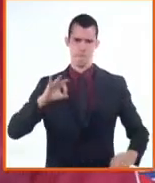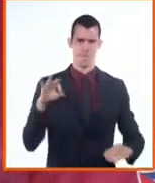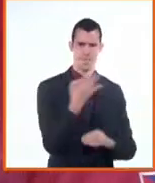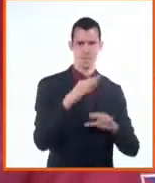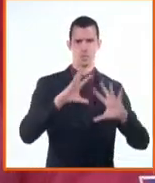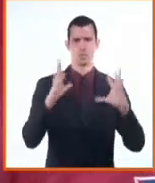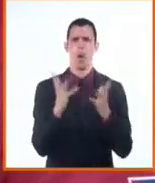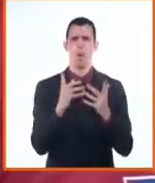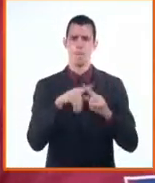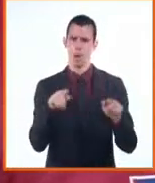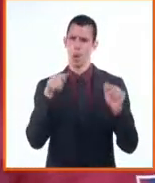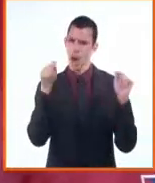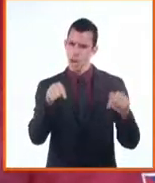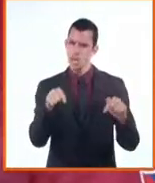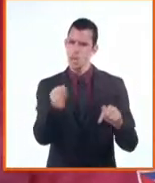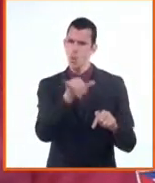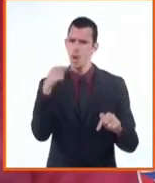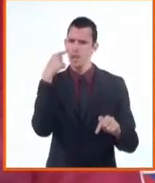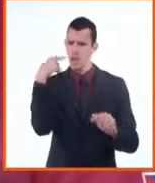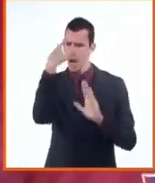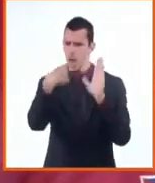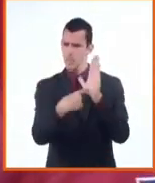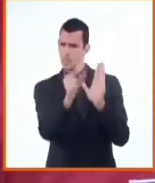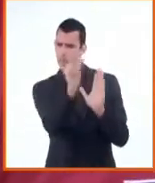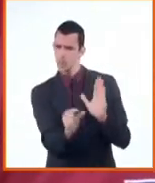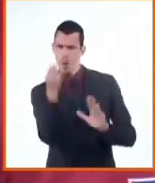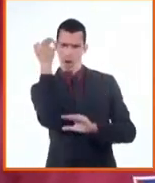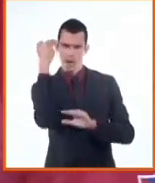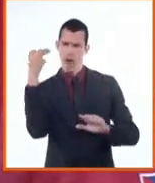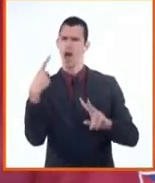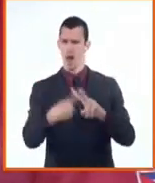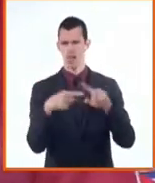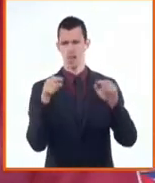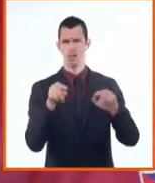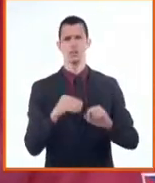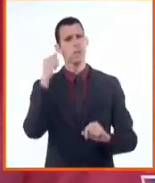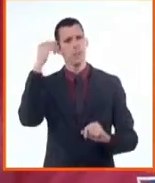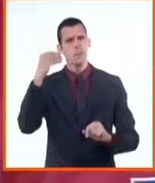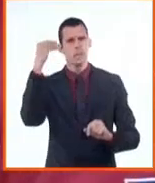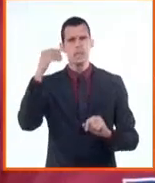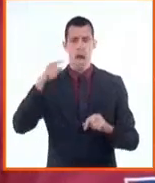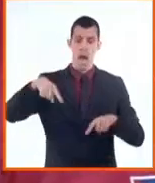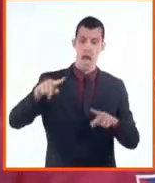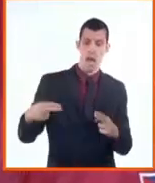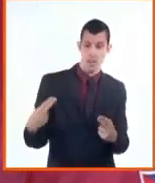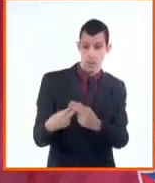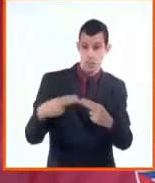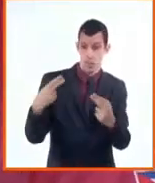los grandes ligas y creo que va a ser muy parecido el picheo para esa esa competencia también